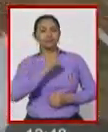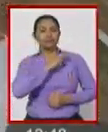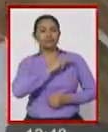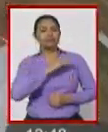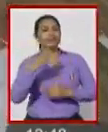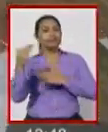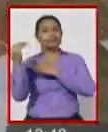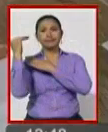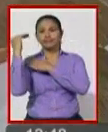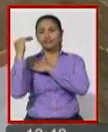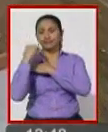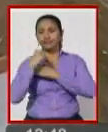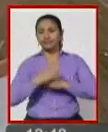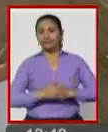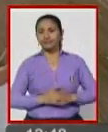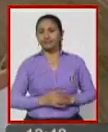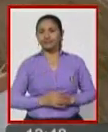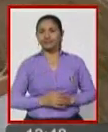cruceños